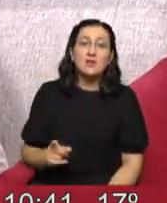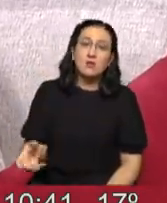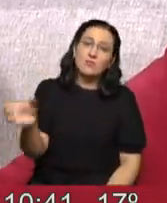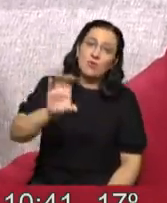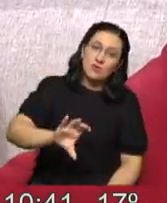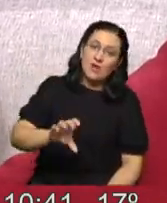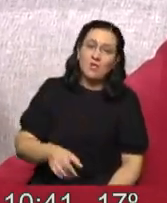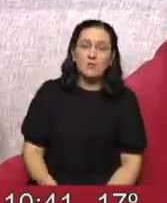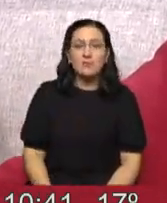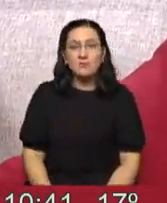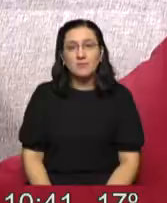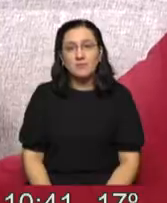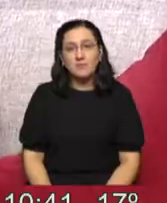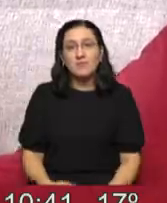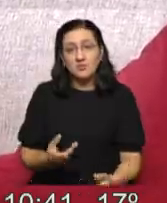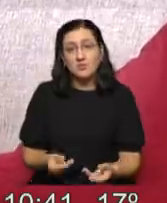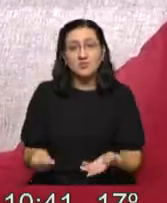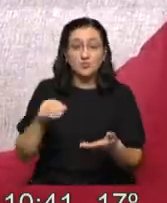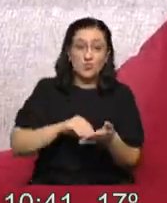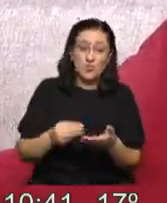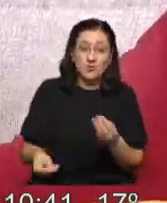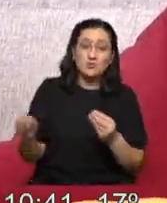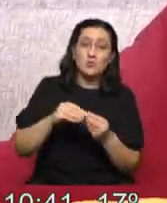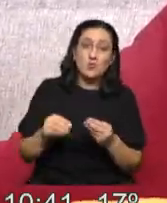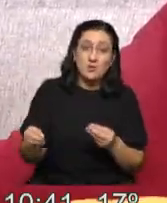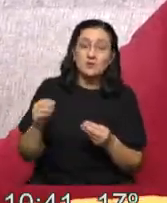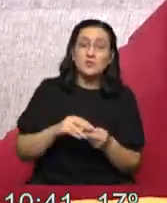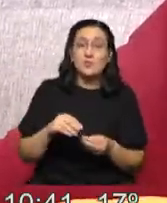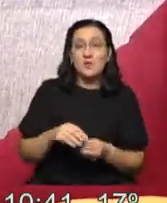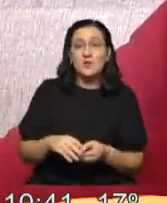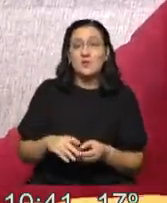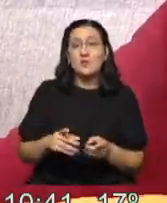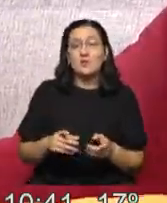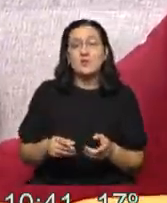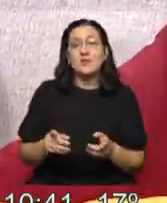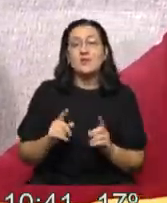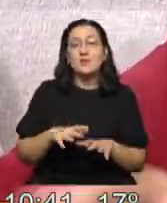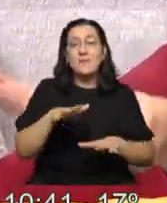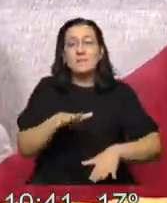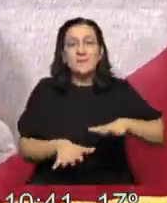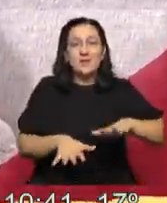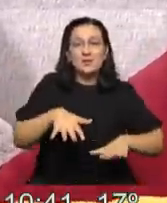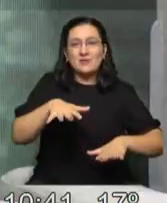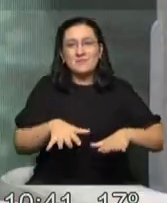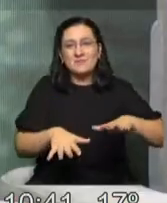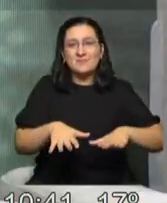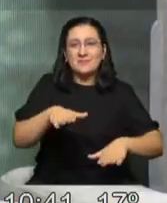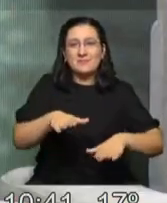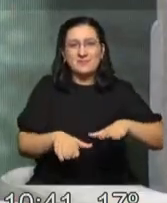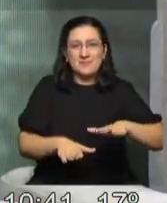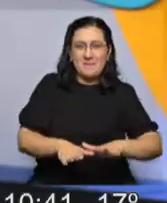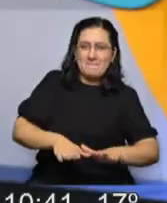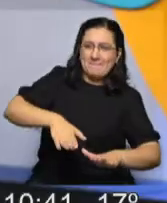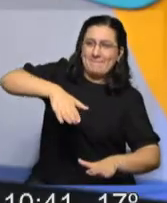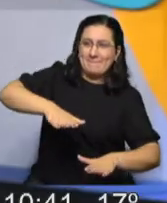derramado. Exacto. Que eso aporta. Dulzor. Y además el pegote. Es